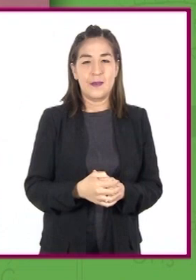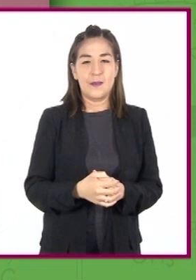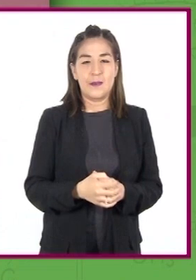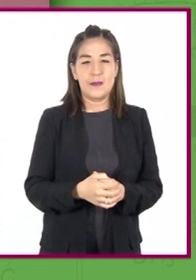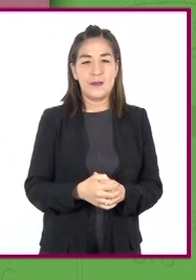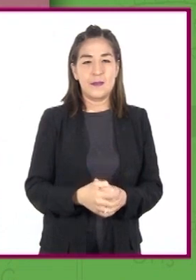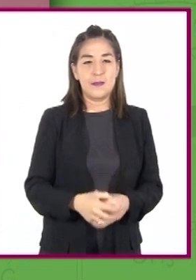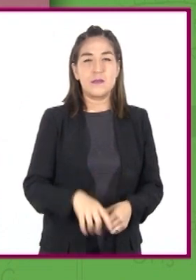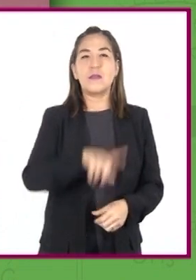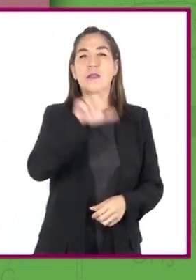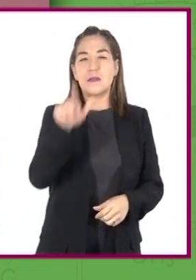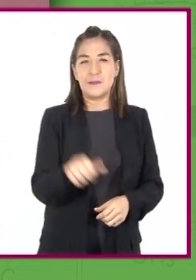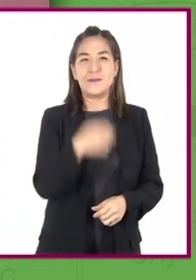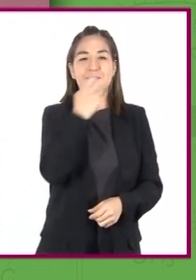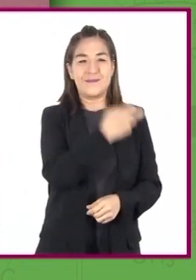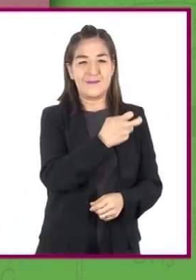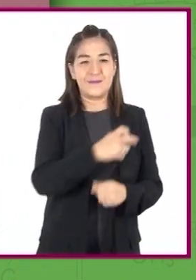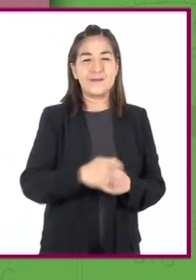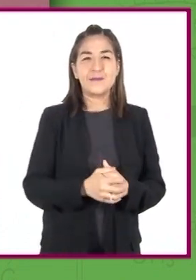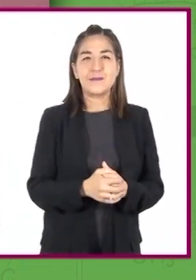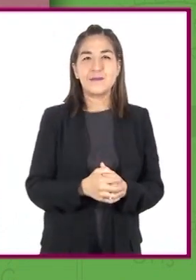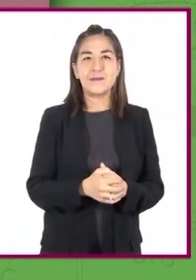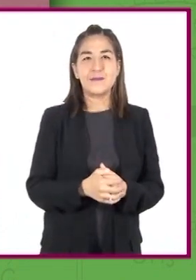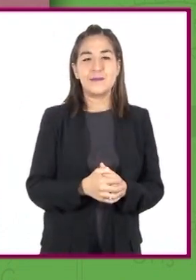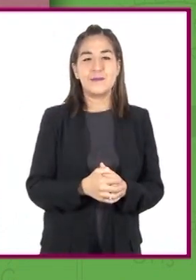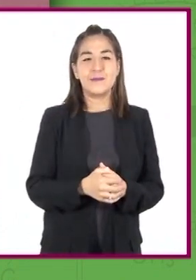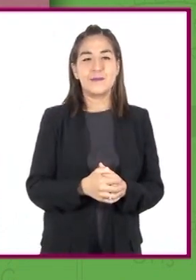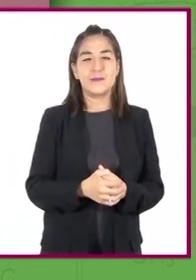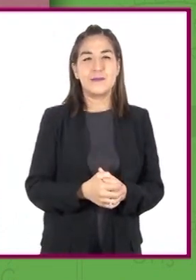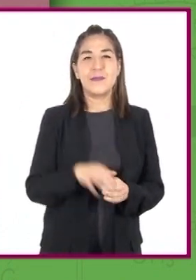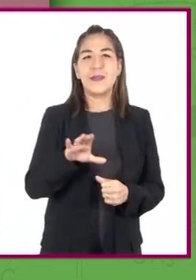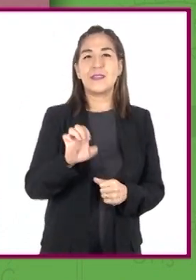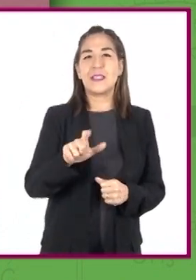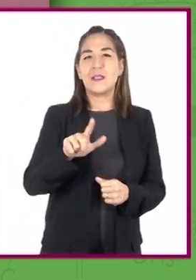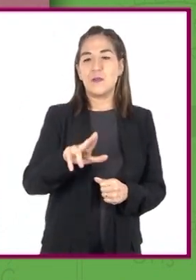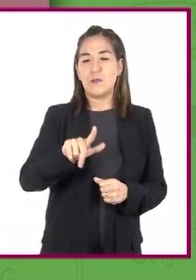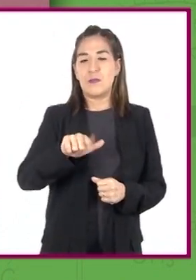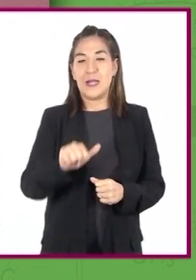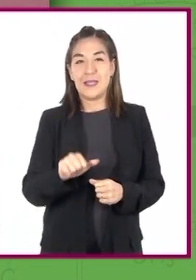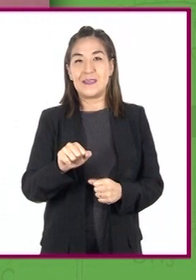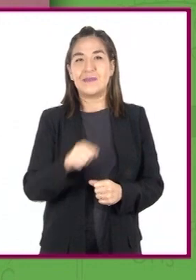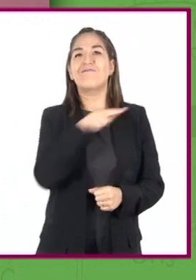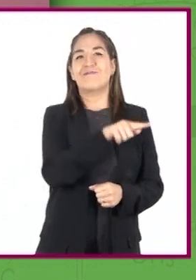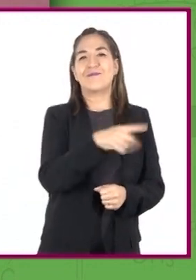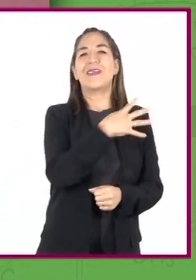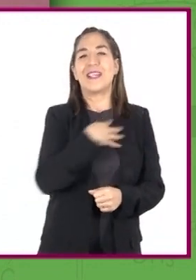Se produce entonces las células hijas.